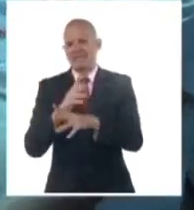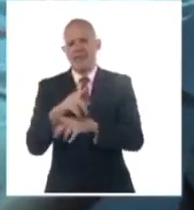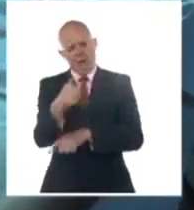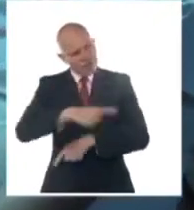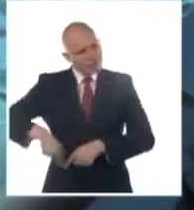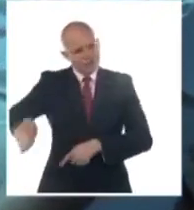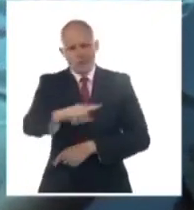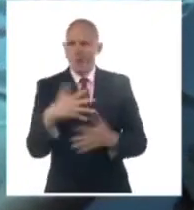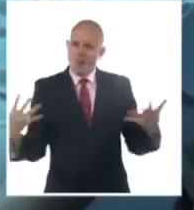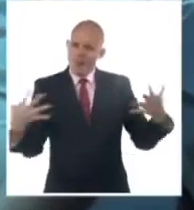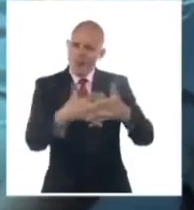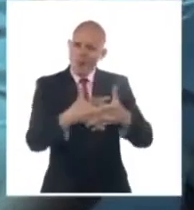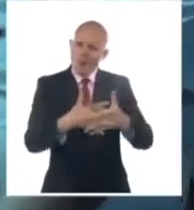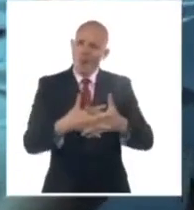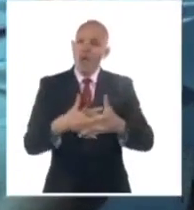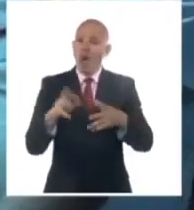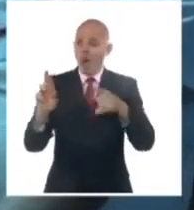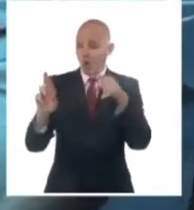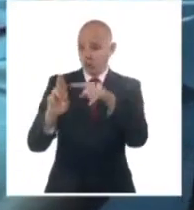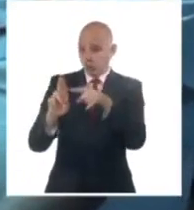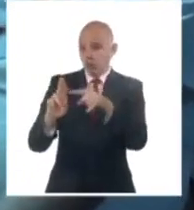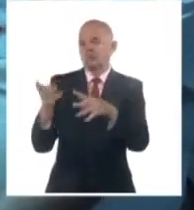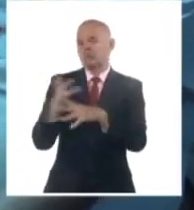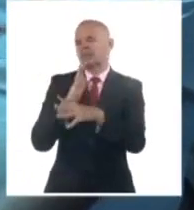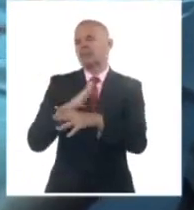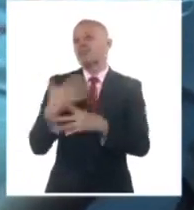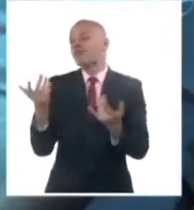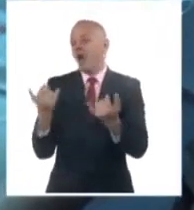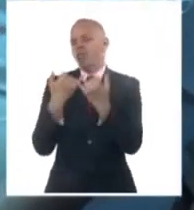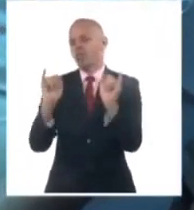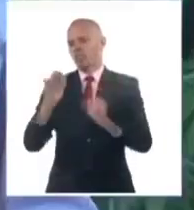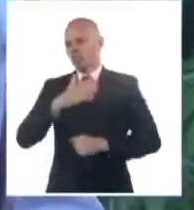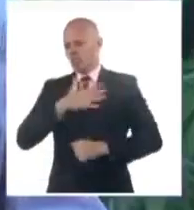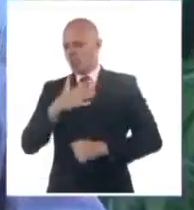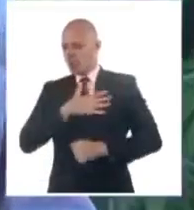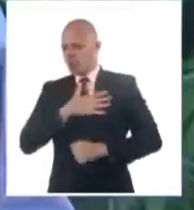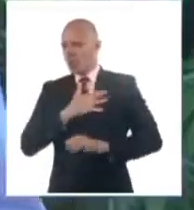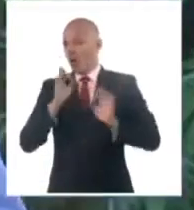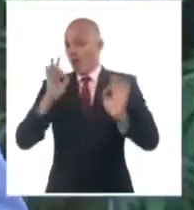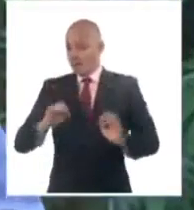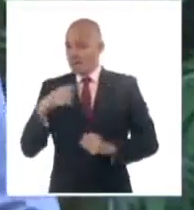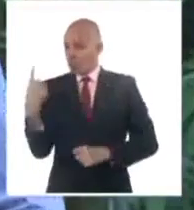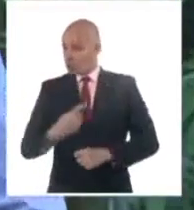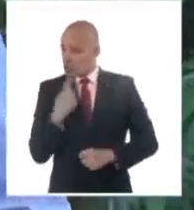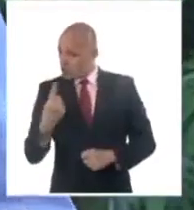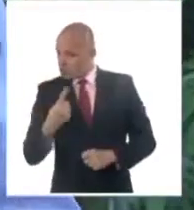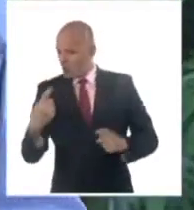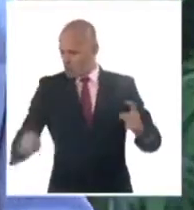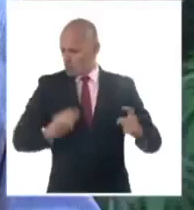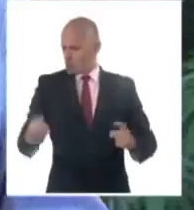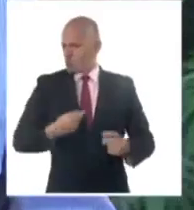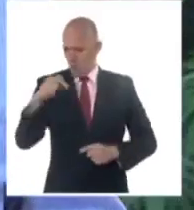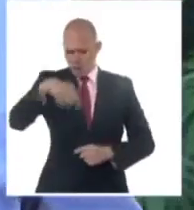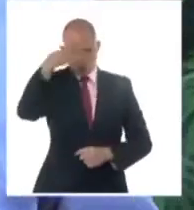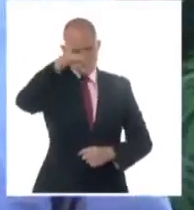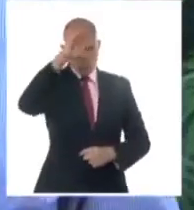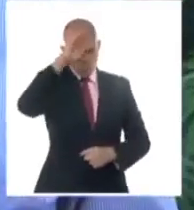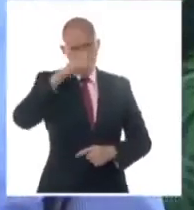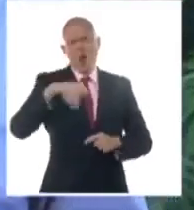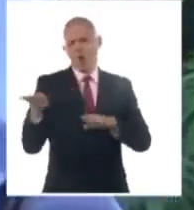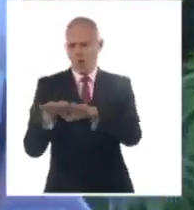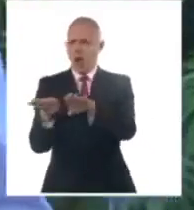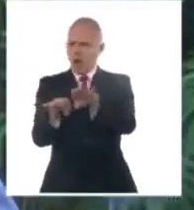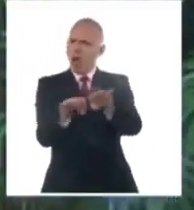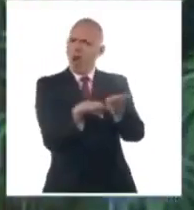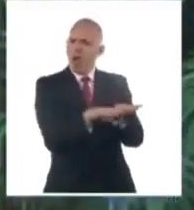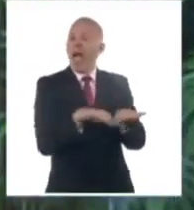es independencia. Es luchar por nuestros sueños de justicia, por Cuba y para el mundo, que es